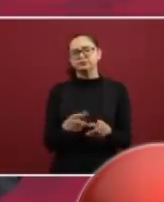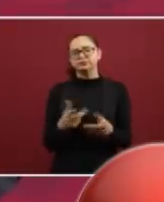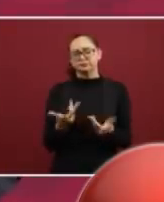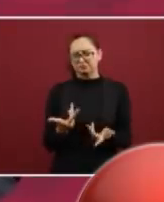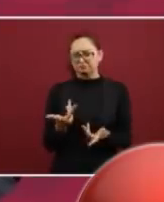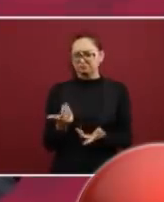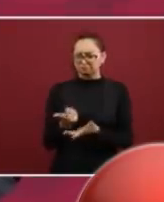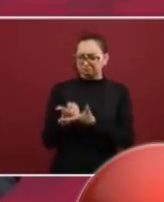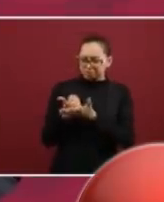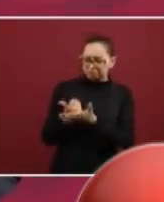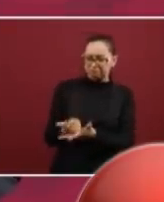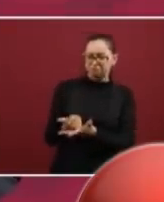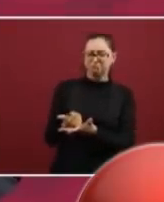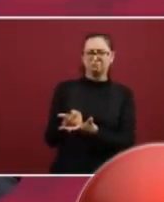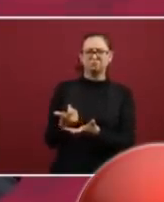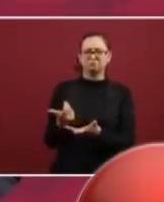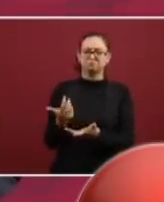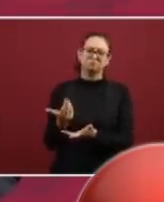rehabilitación,